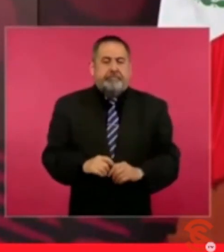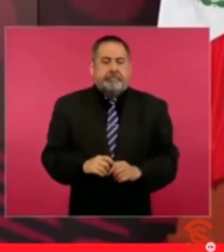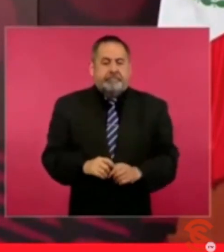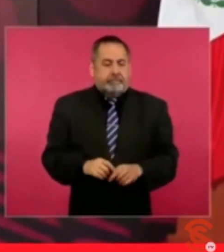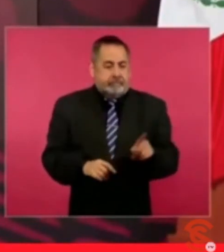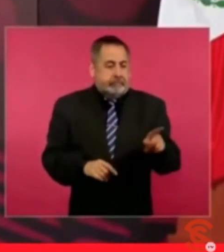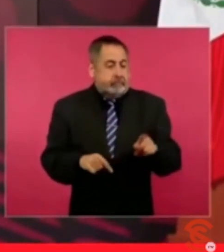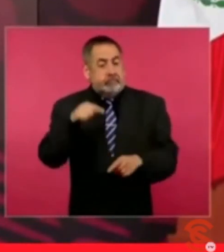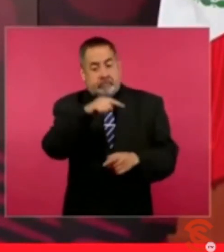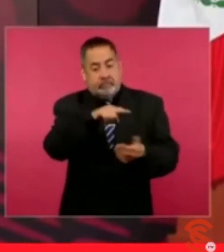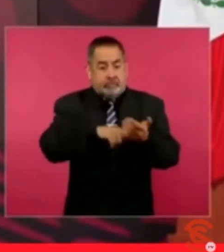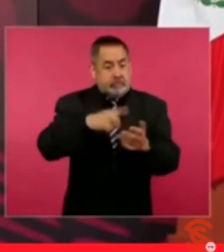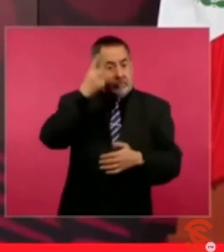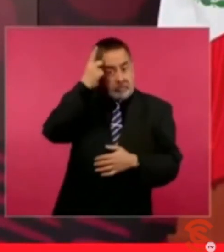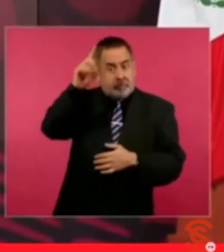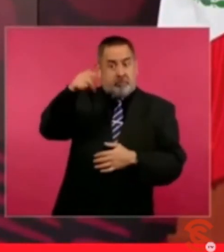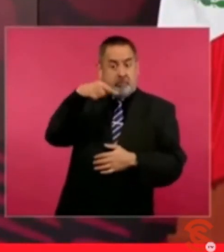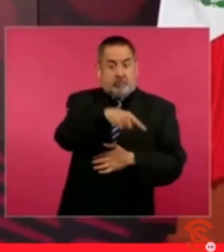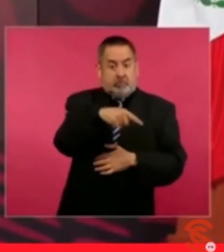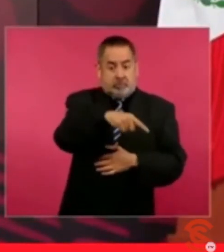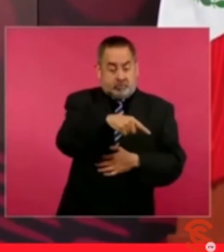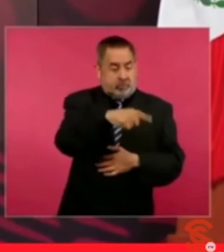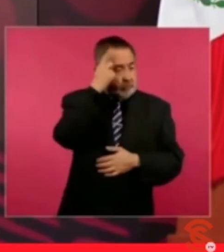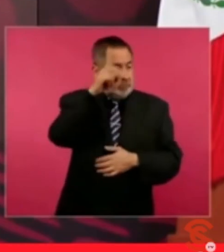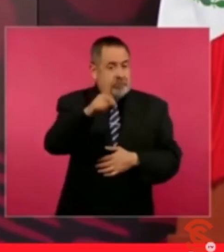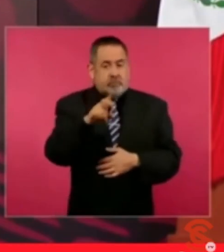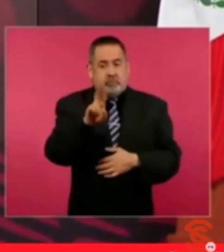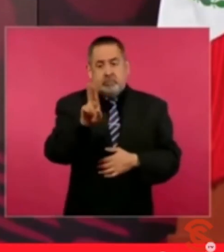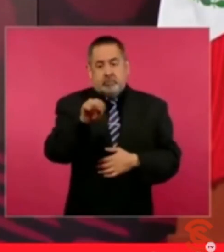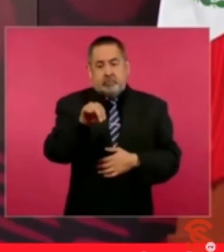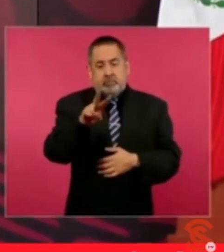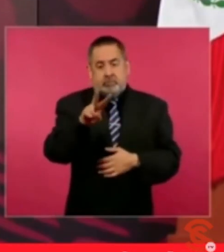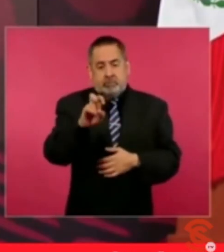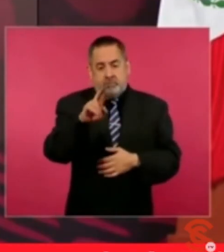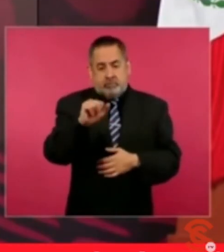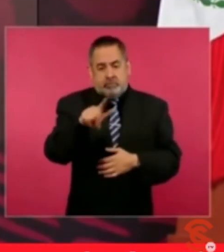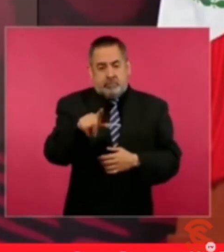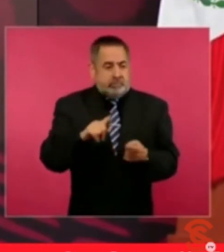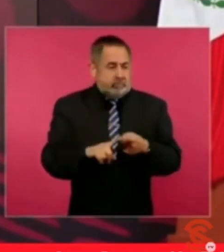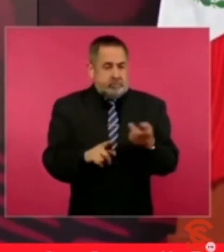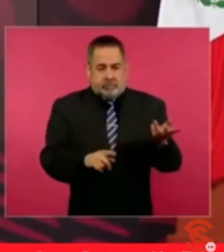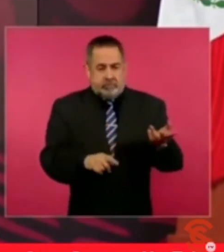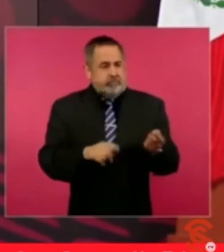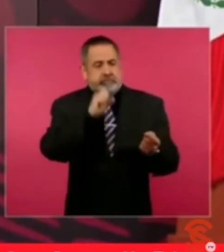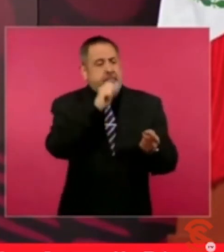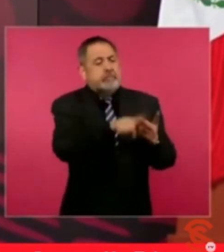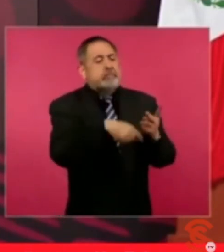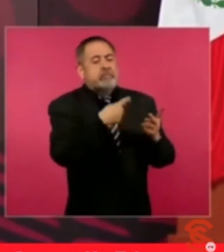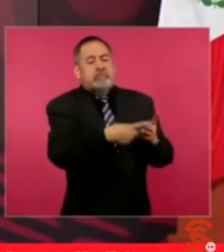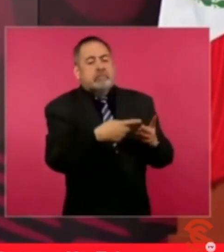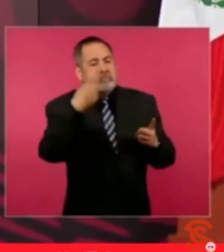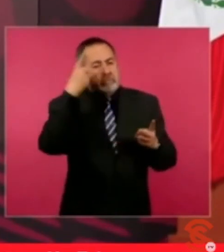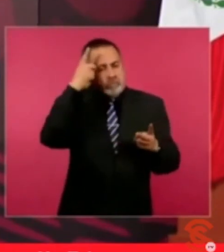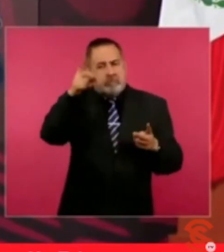Pero es el dueño, ¿no? Del Universal. Como tampoco el dueño